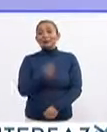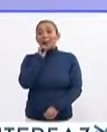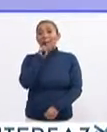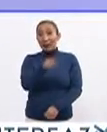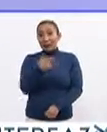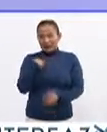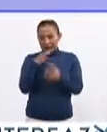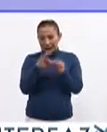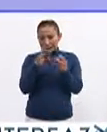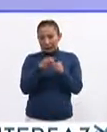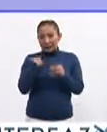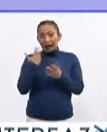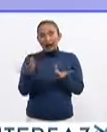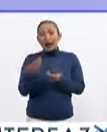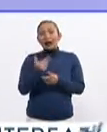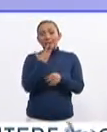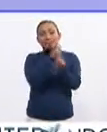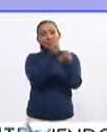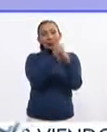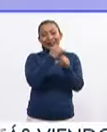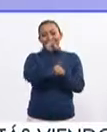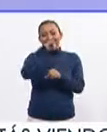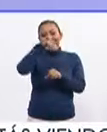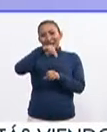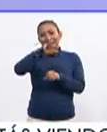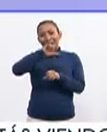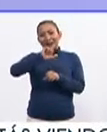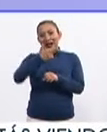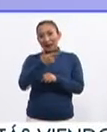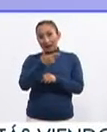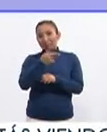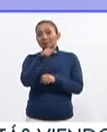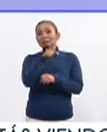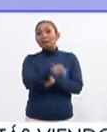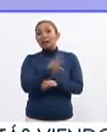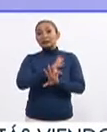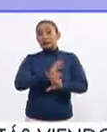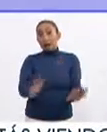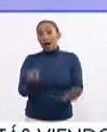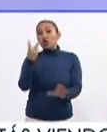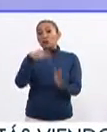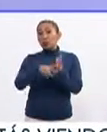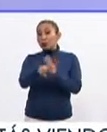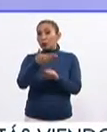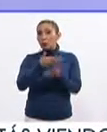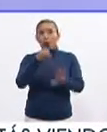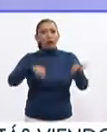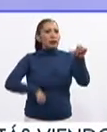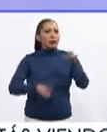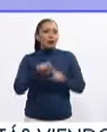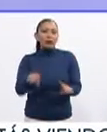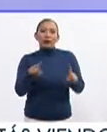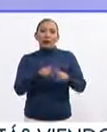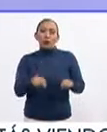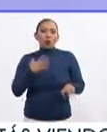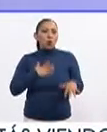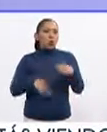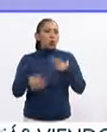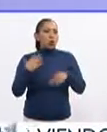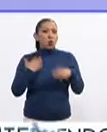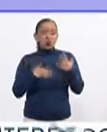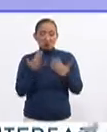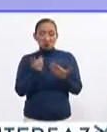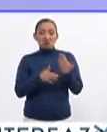Además, les comentamos que los restauradores del Instituto Nacional de Antropología e Historia tuvieron un 2018 muy activo y muy, por